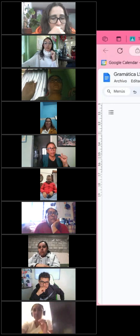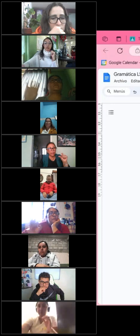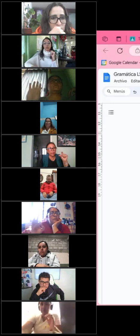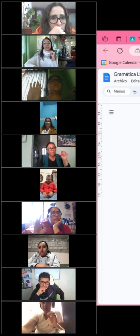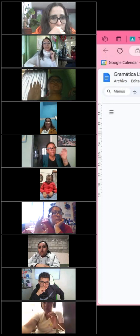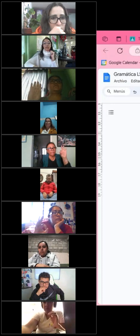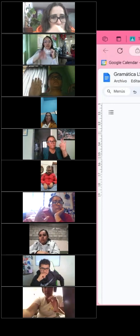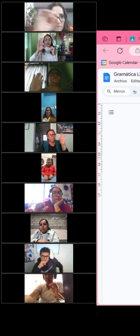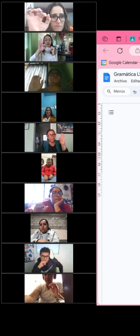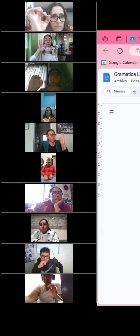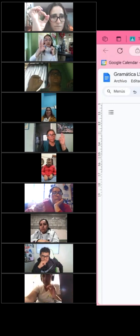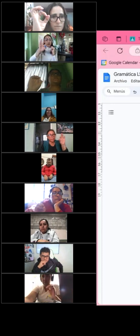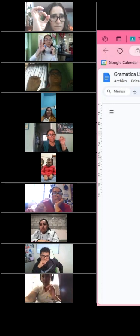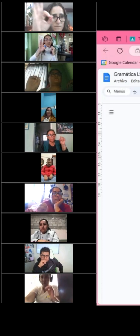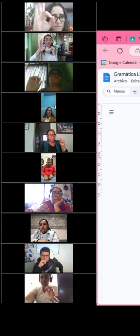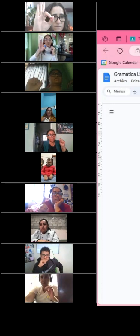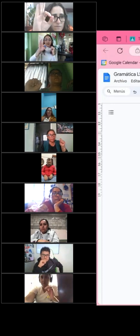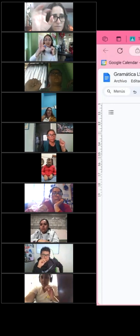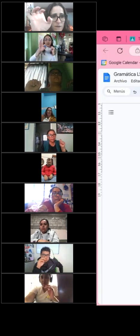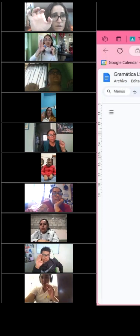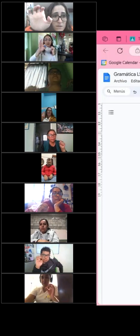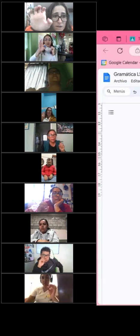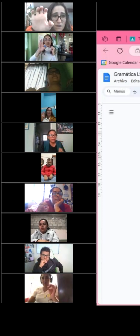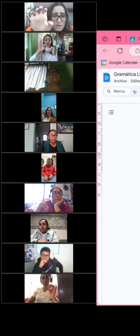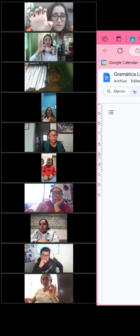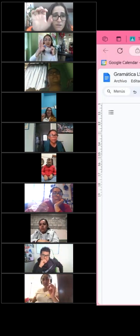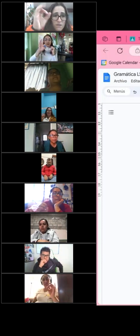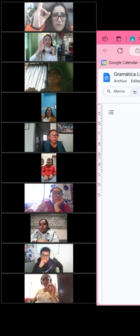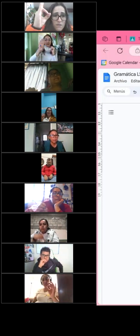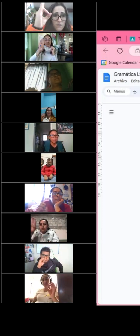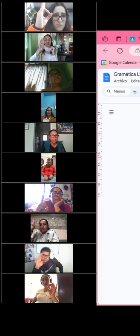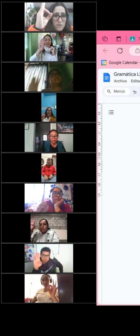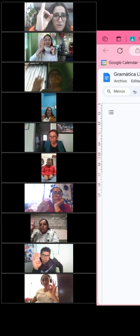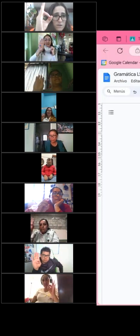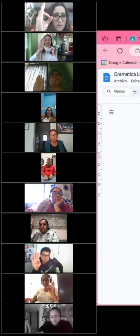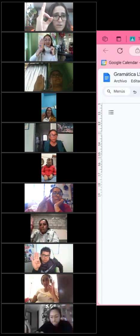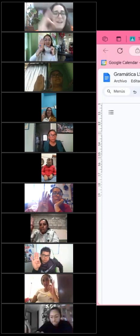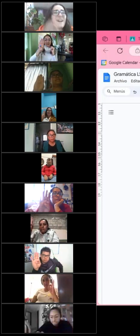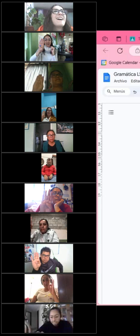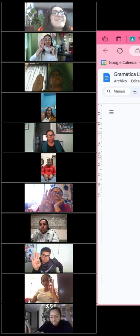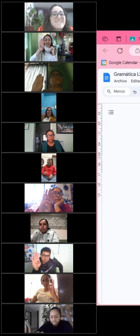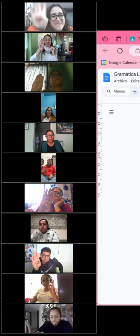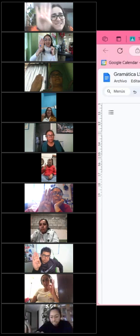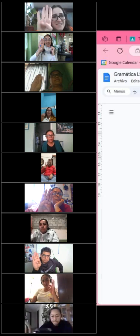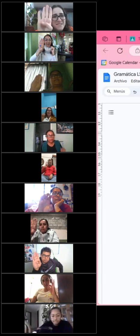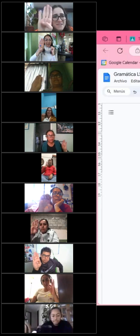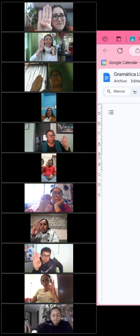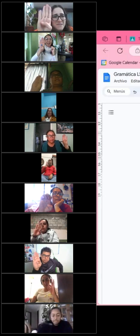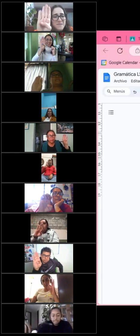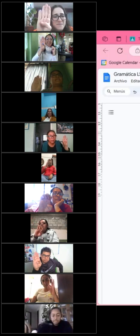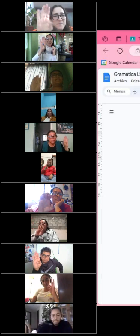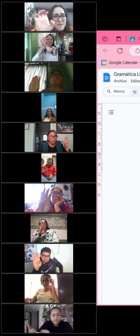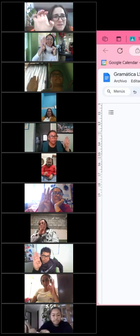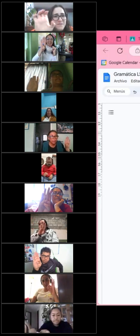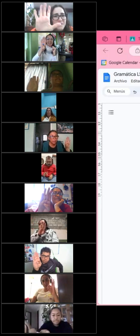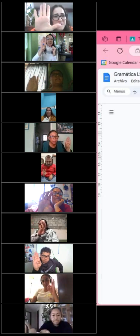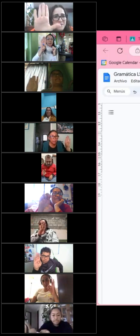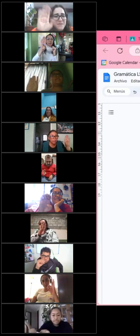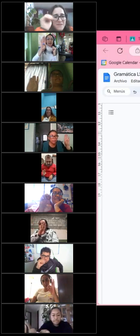No, Betty, porque me hiciste F. ¿Cuál era la B? Ah, ahí